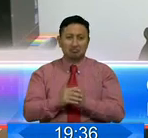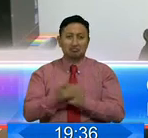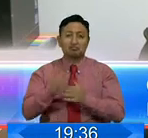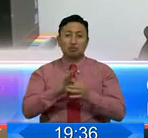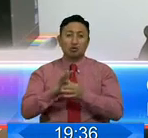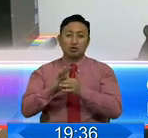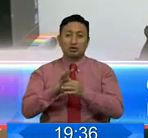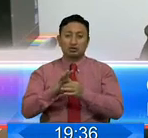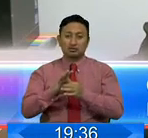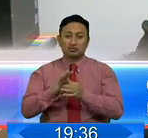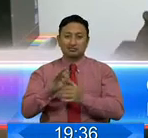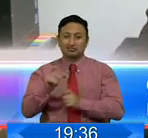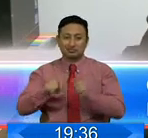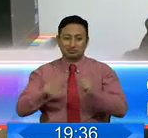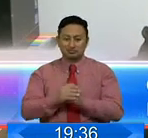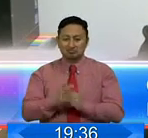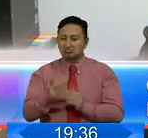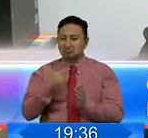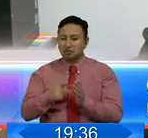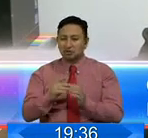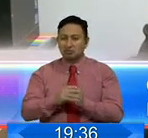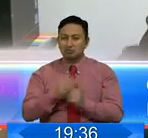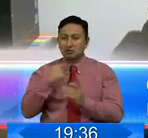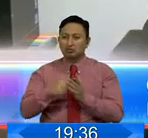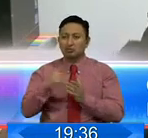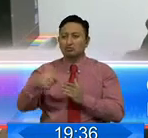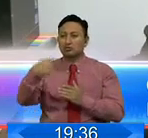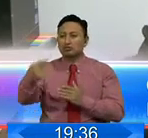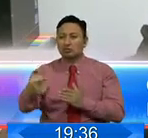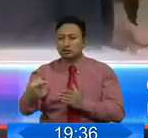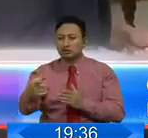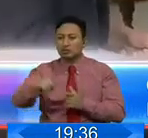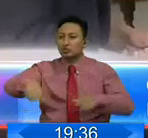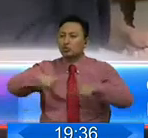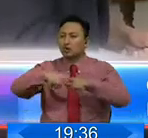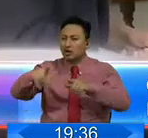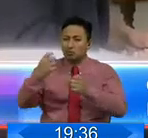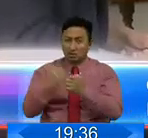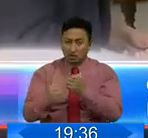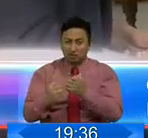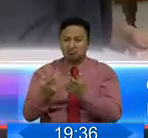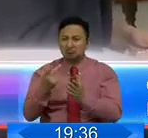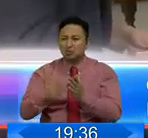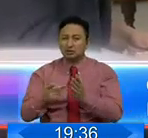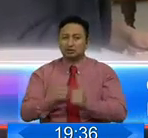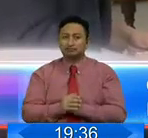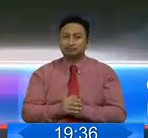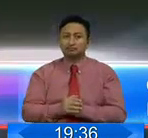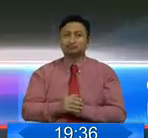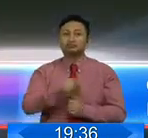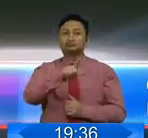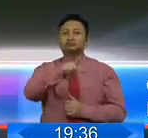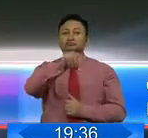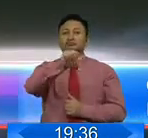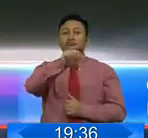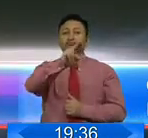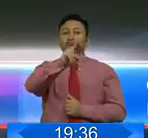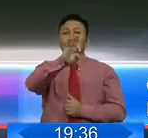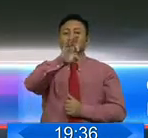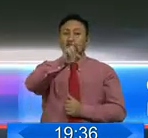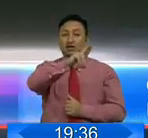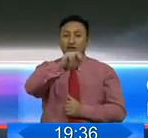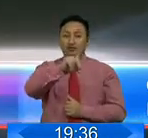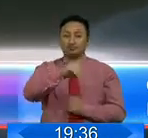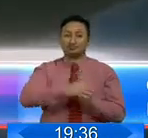en la calle. ¿Qué podría pasar en las próximas horas en determinado lugar? El experto en seguridad, Lautaro Ojeda, plantea que además del